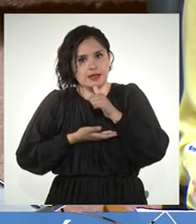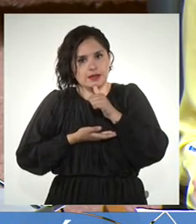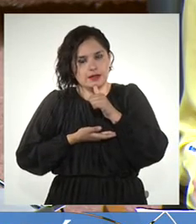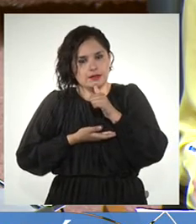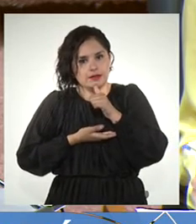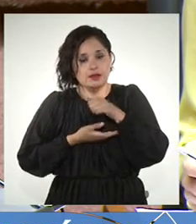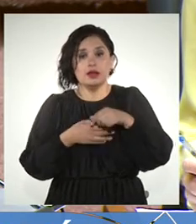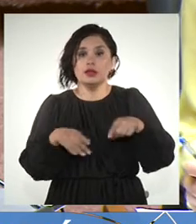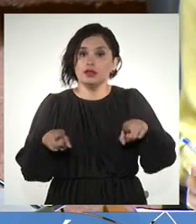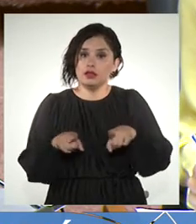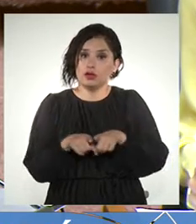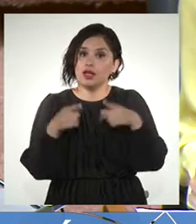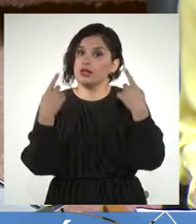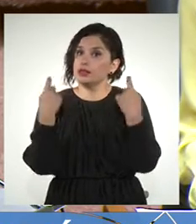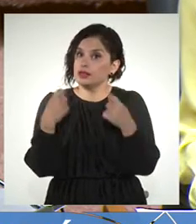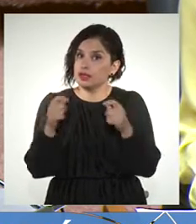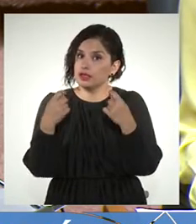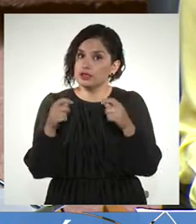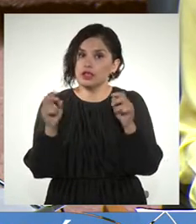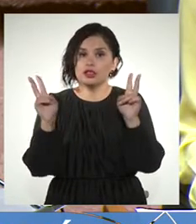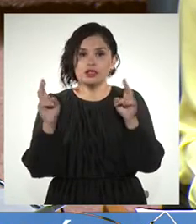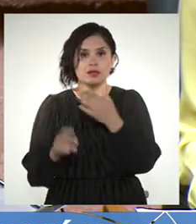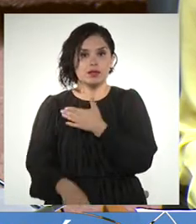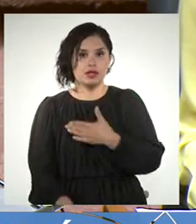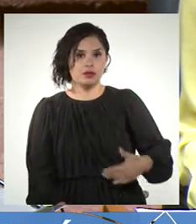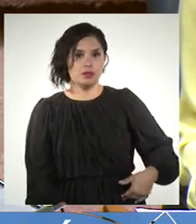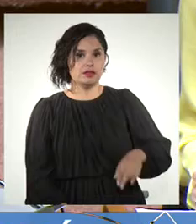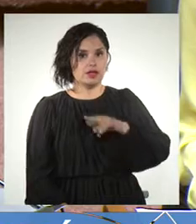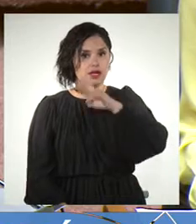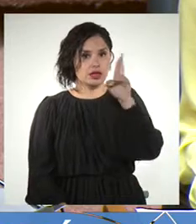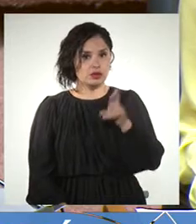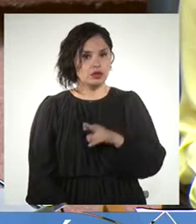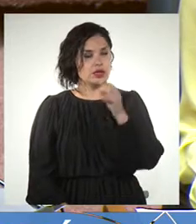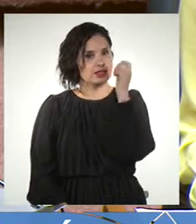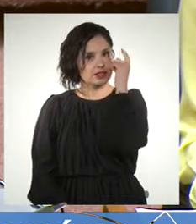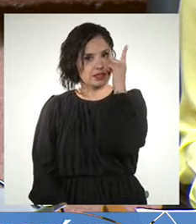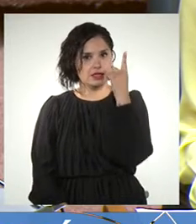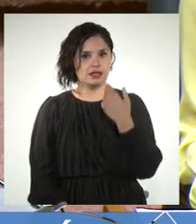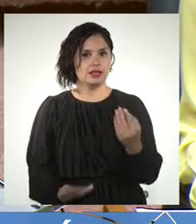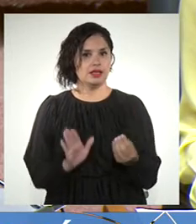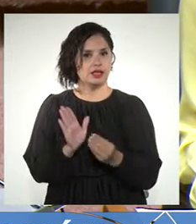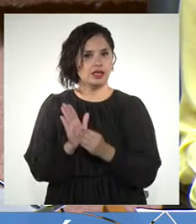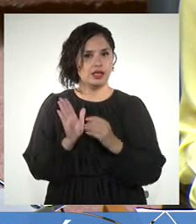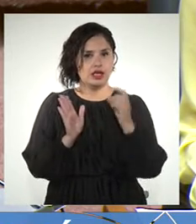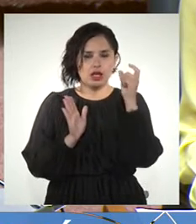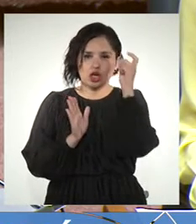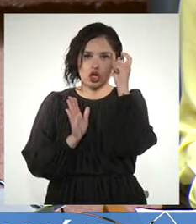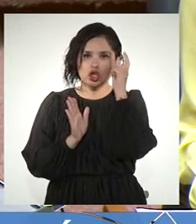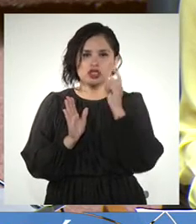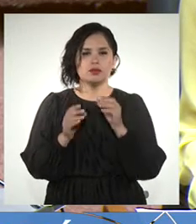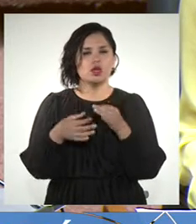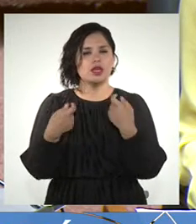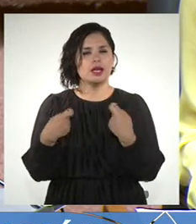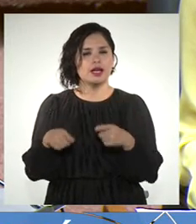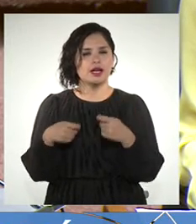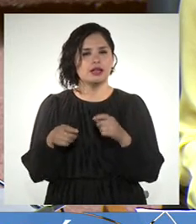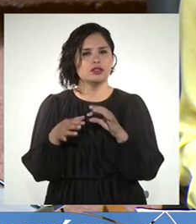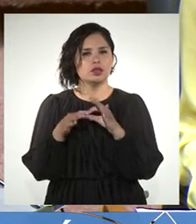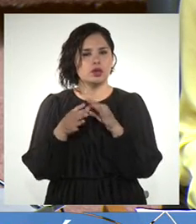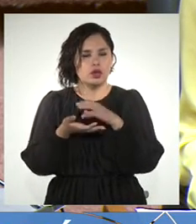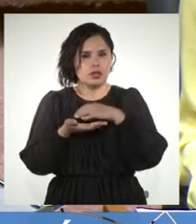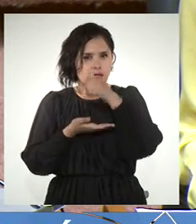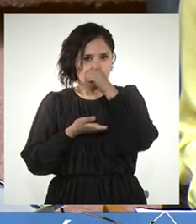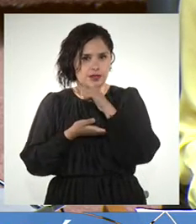perjuicio de lo anterior, tratándose de la Presidencia de la República, se entenderán comprendidos dentro del concepto de gastos reservados solo